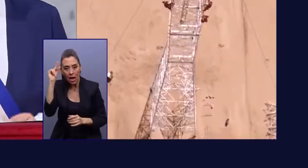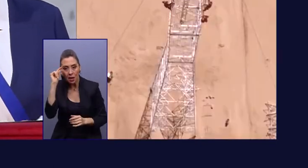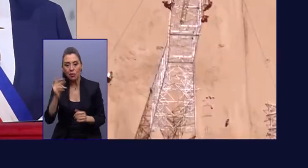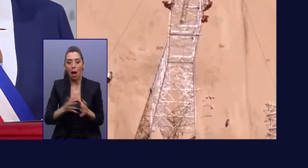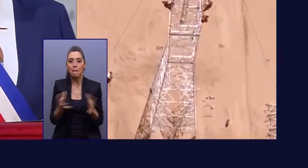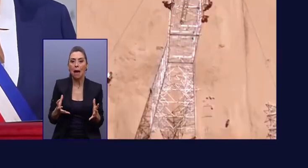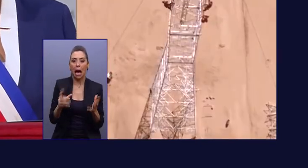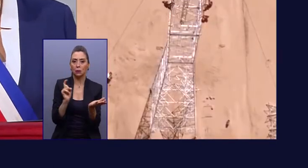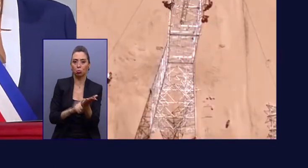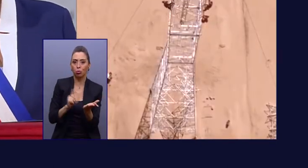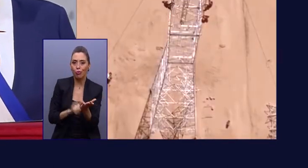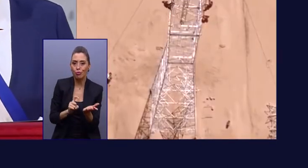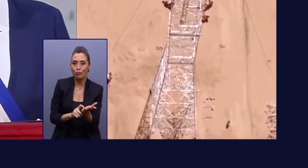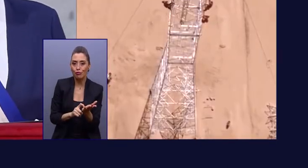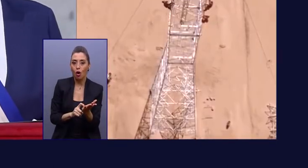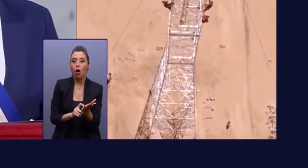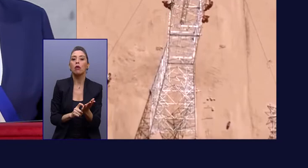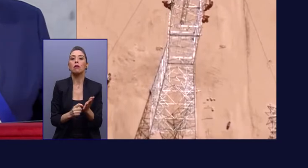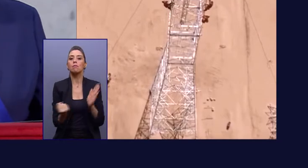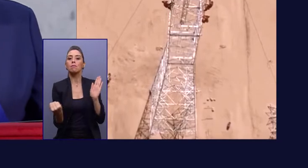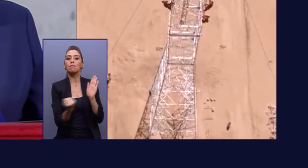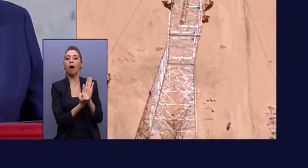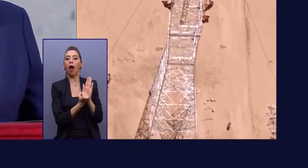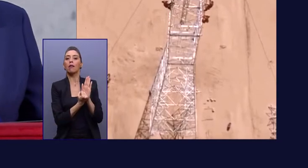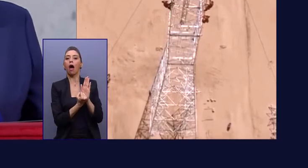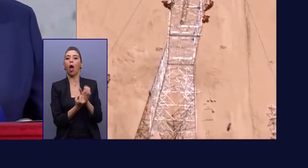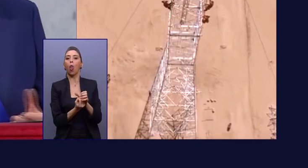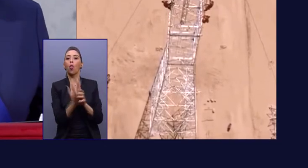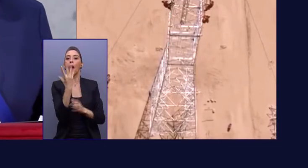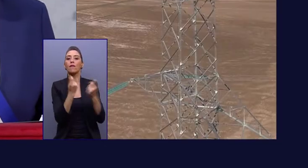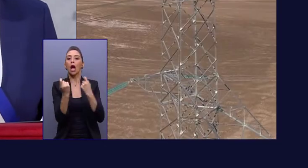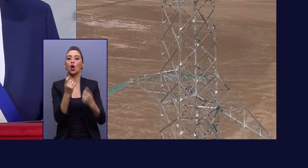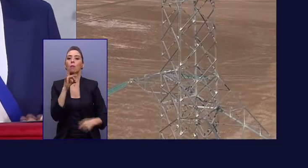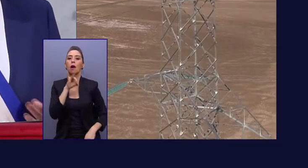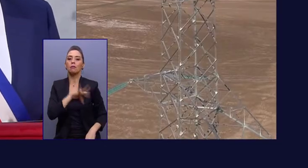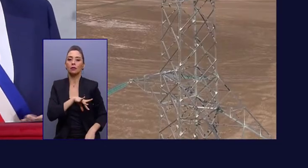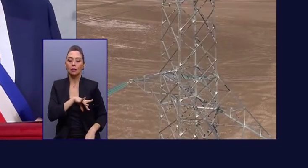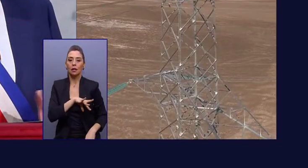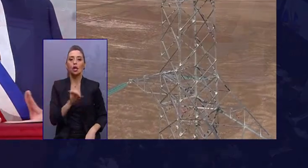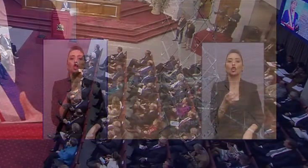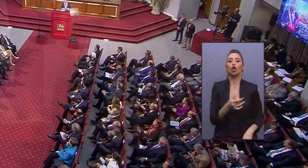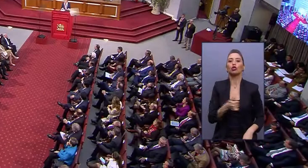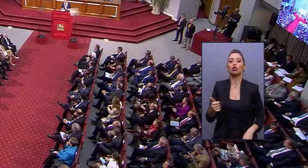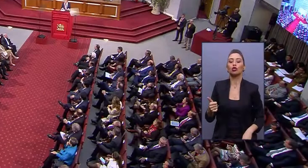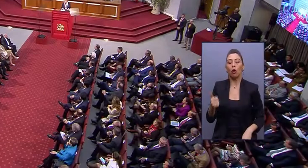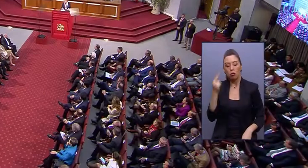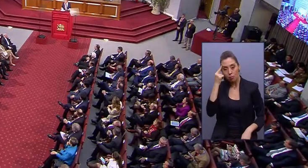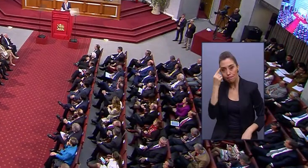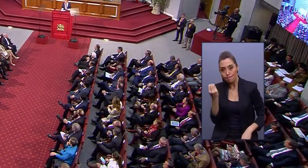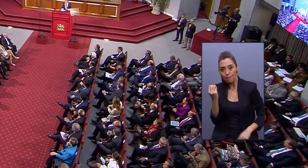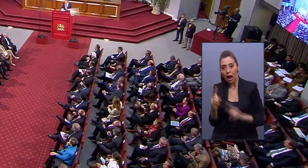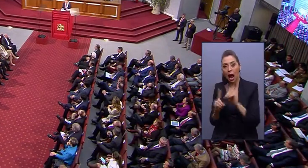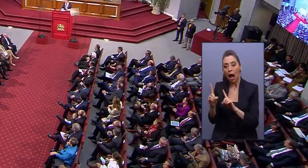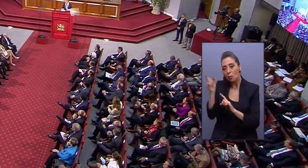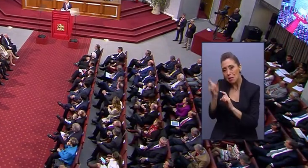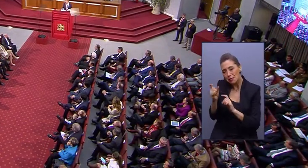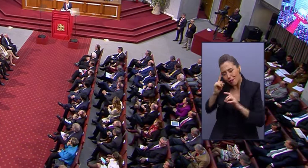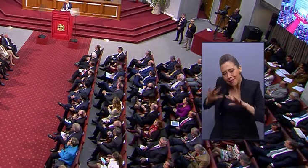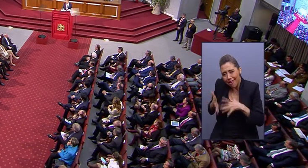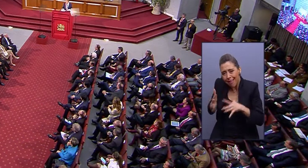aumentos de productividad sean sello de nuestra nueva economía y no solo el acto audaz de algún